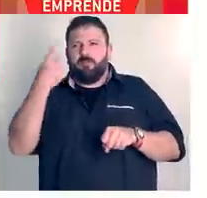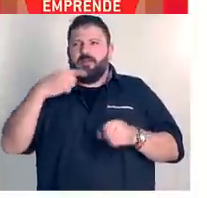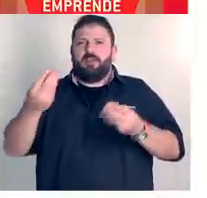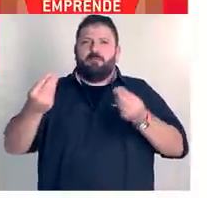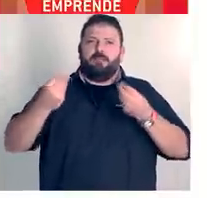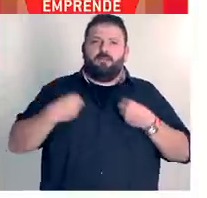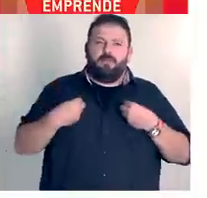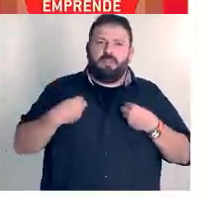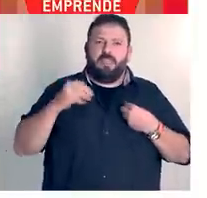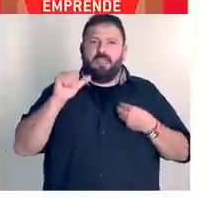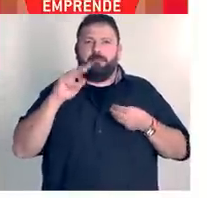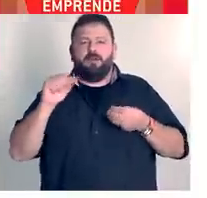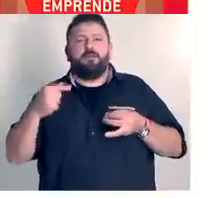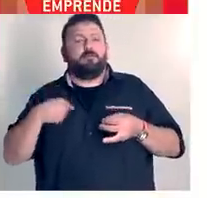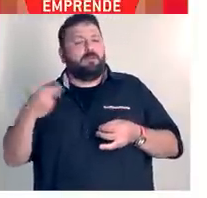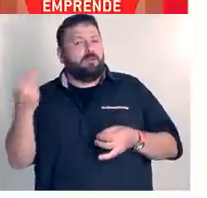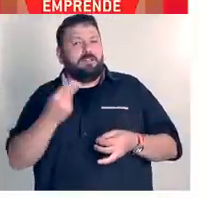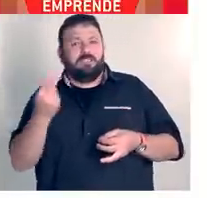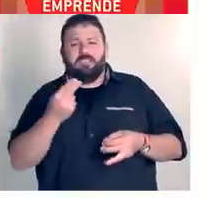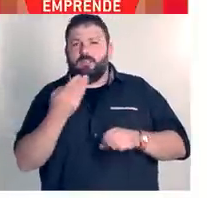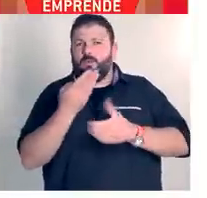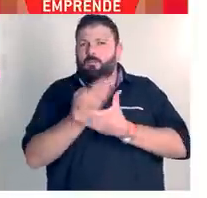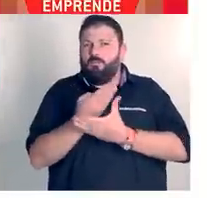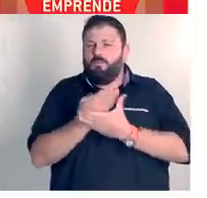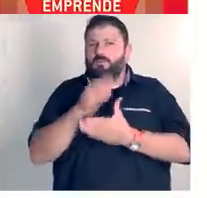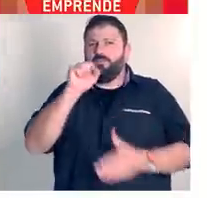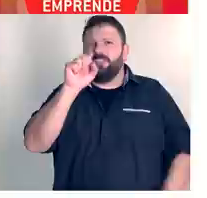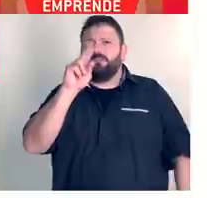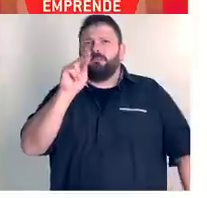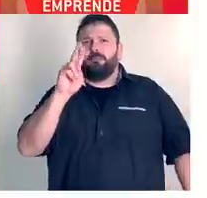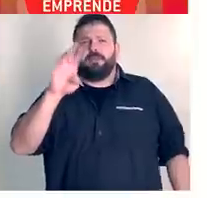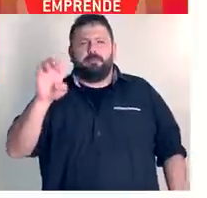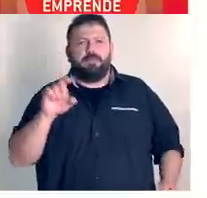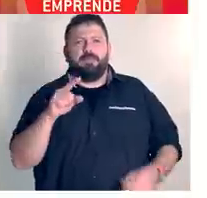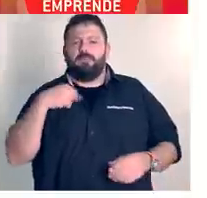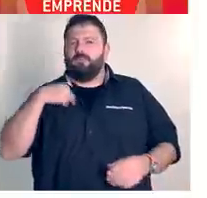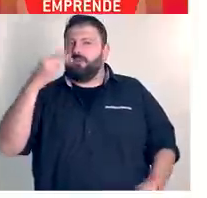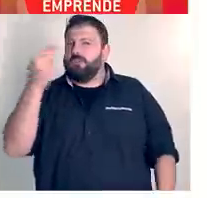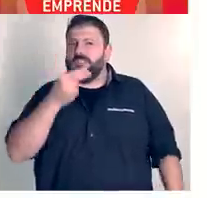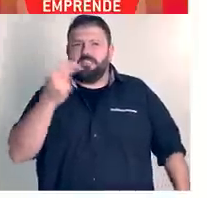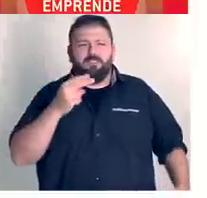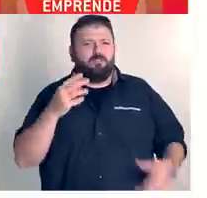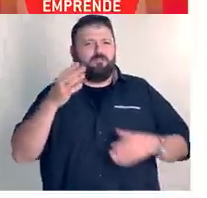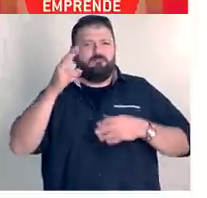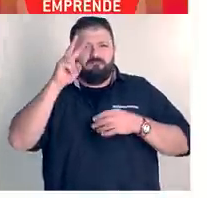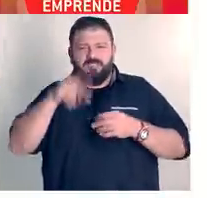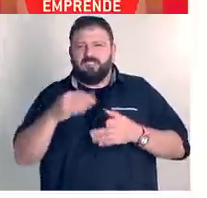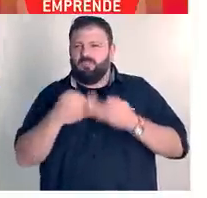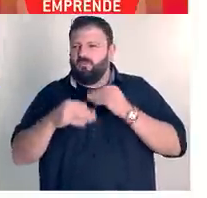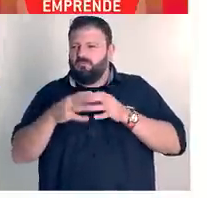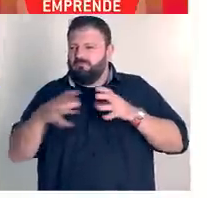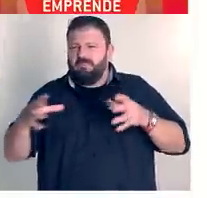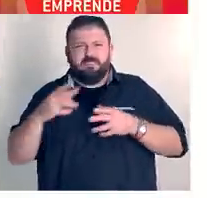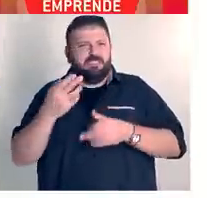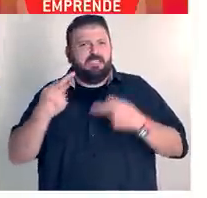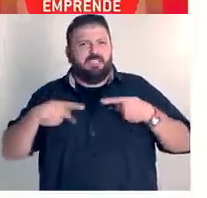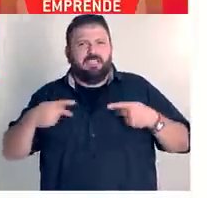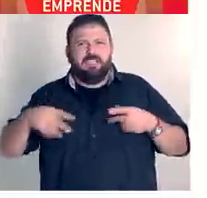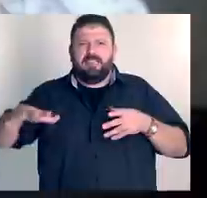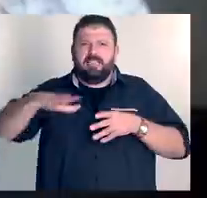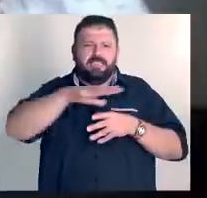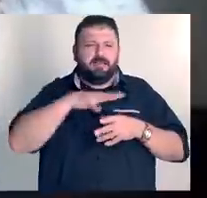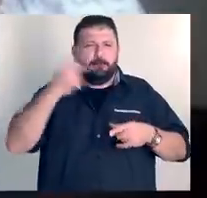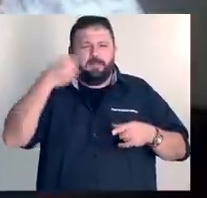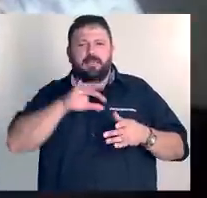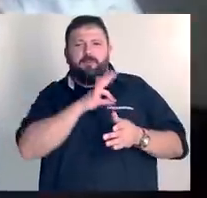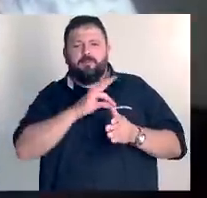Mauri, pero necesito pasar por el Bronce Supreme y necesito tener 5 racimos de uvas y cargar cuando menos de cada racimo